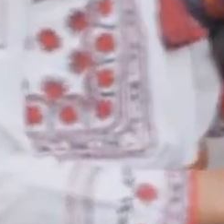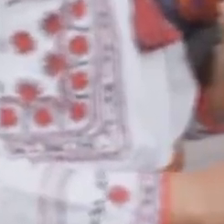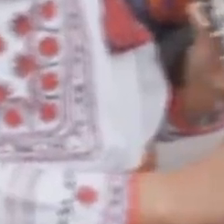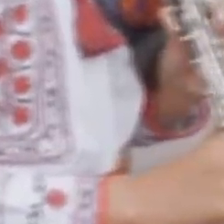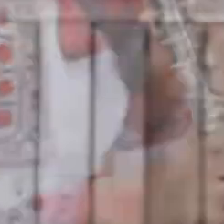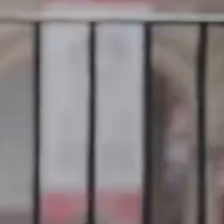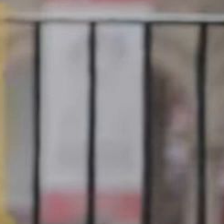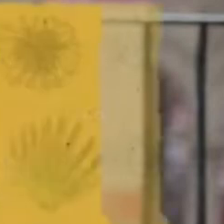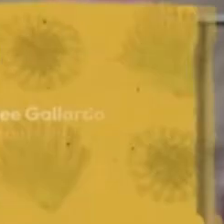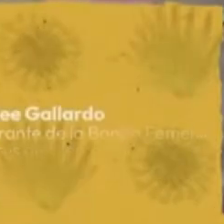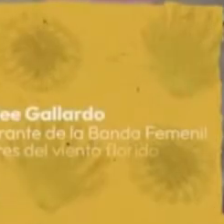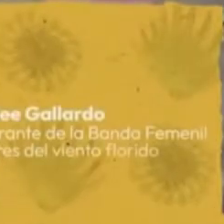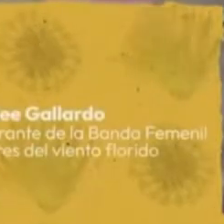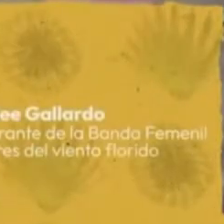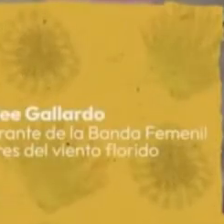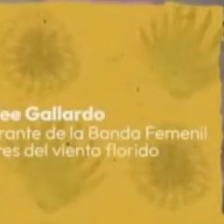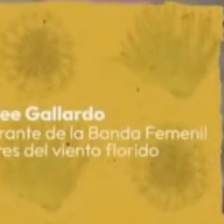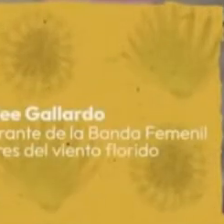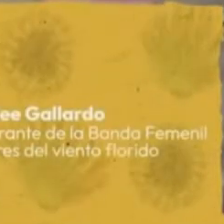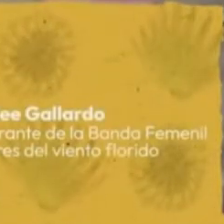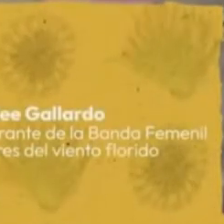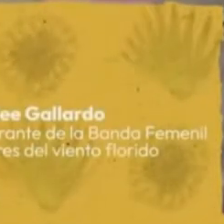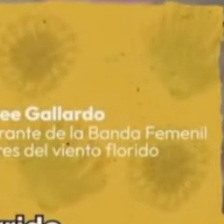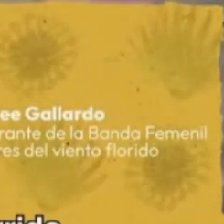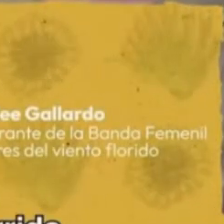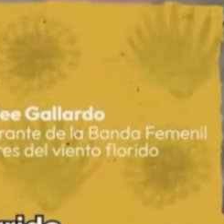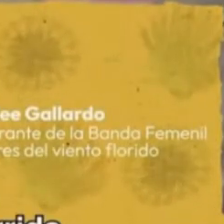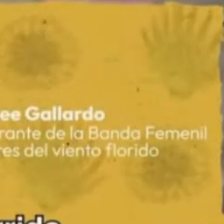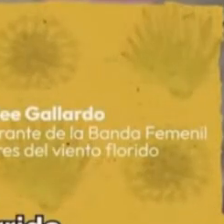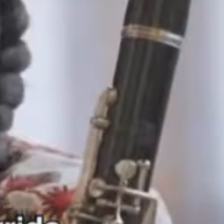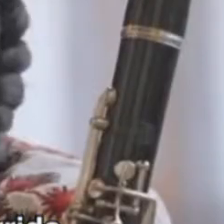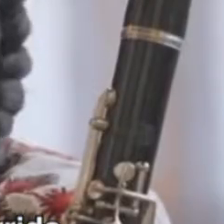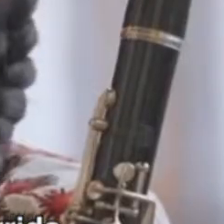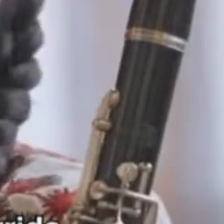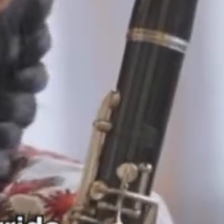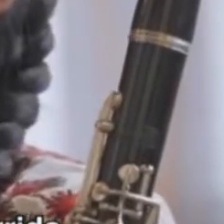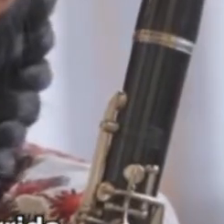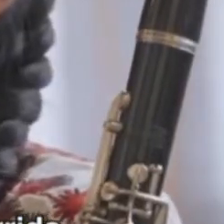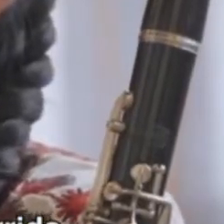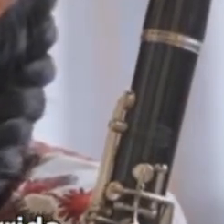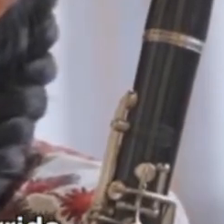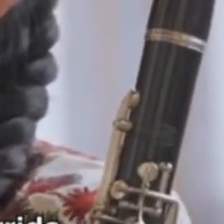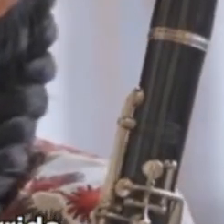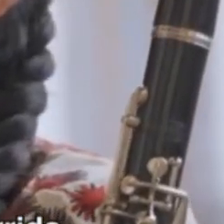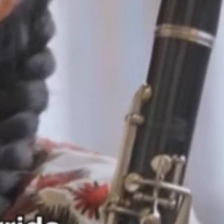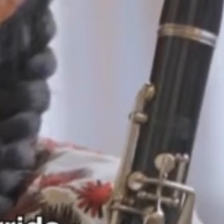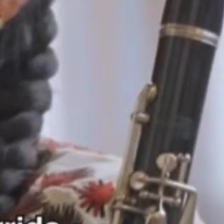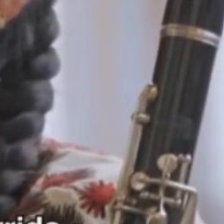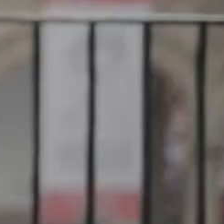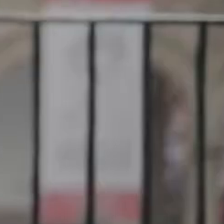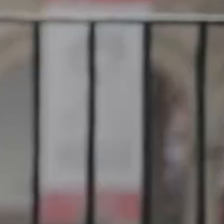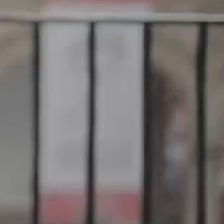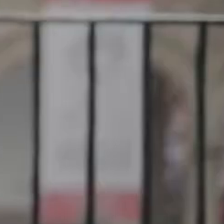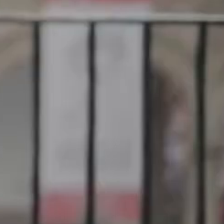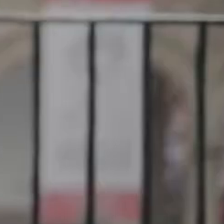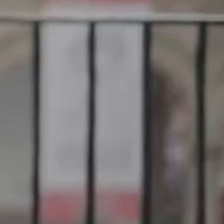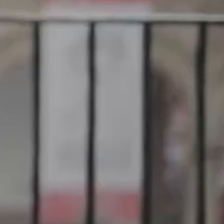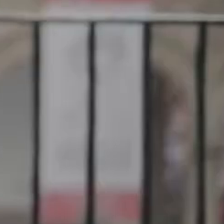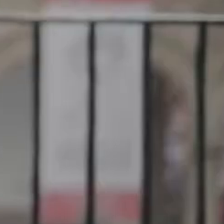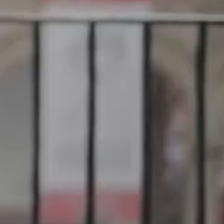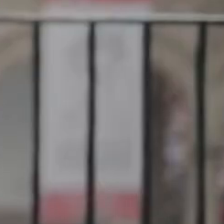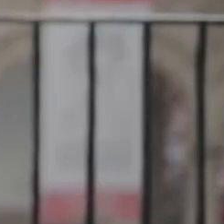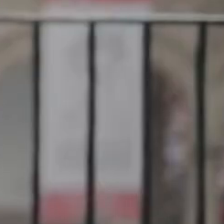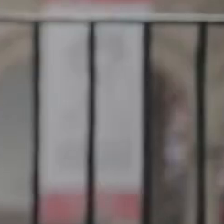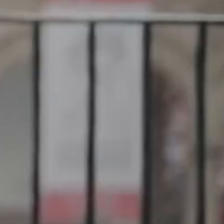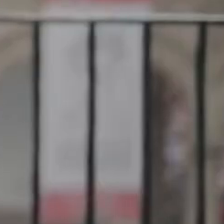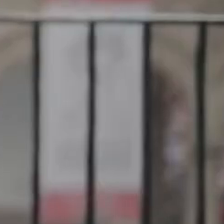porque yo siento que me puedo expresar a través de ella, porque cuando me siento triste o aburrido, pues luego lo agarro,